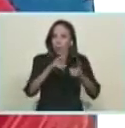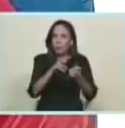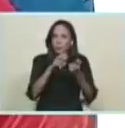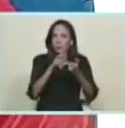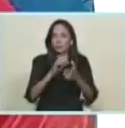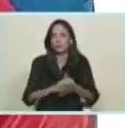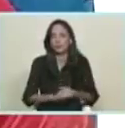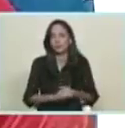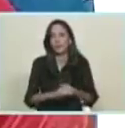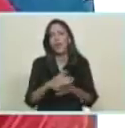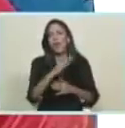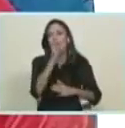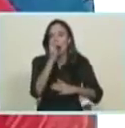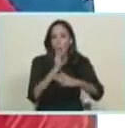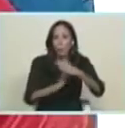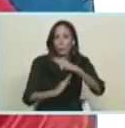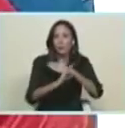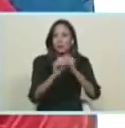bastante humilde como Venezuela.